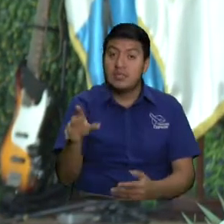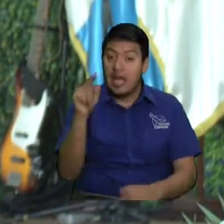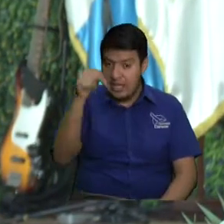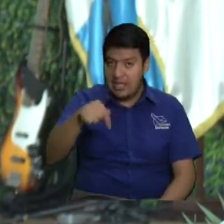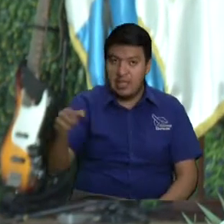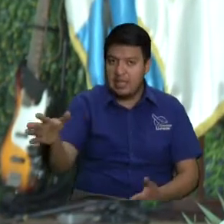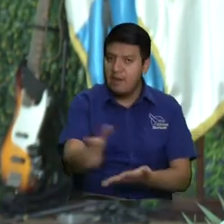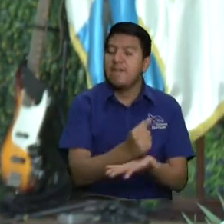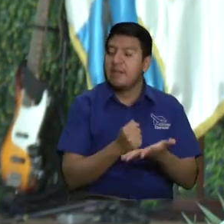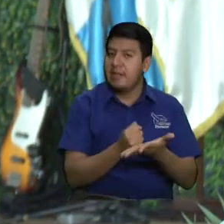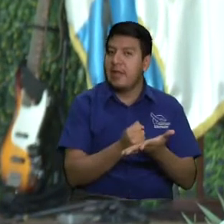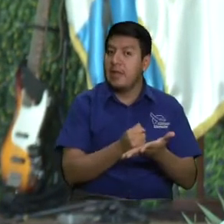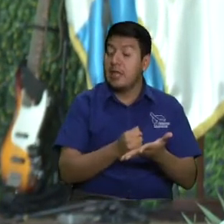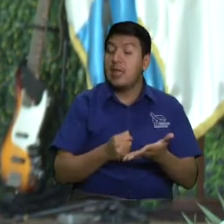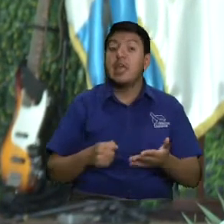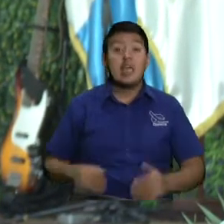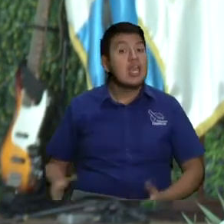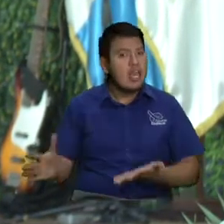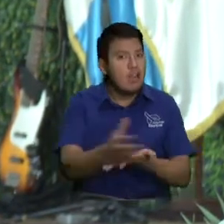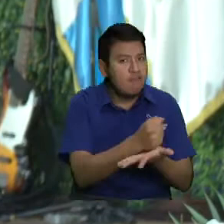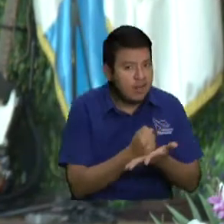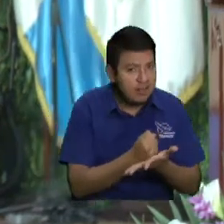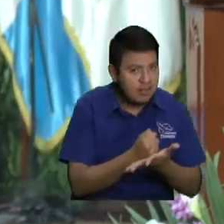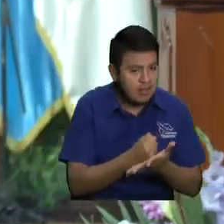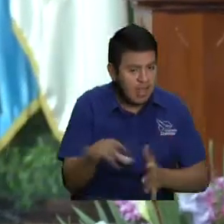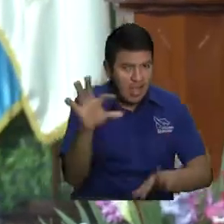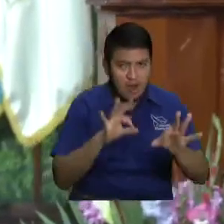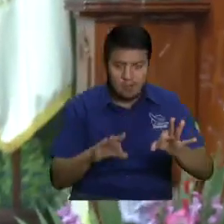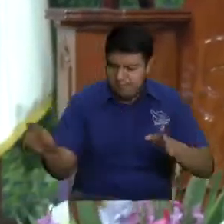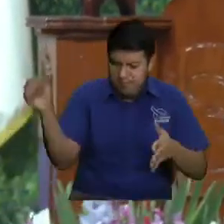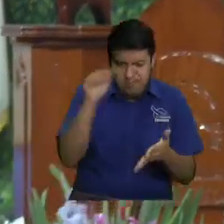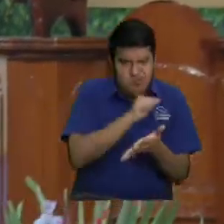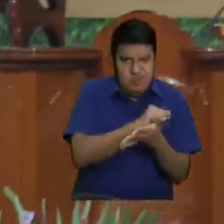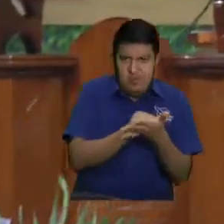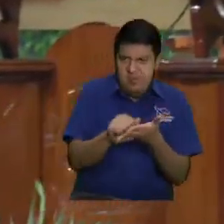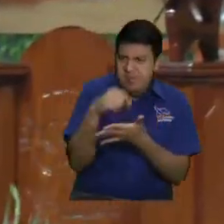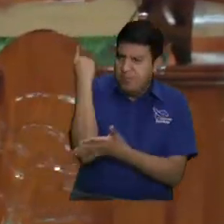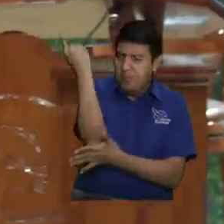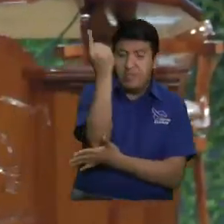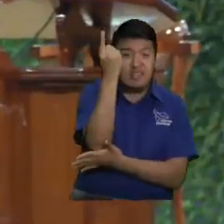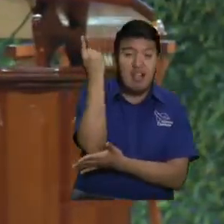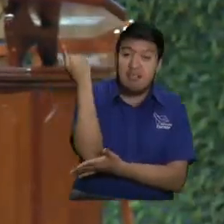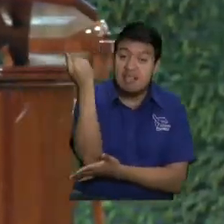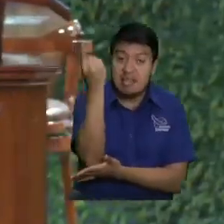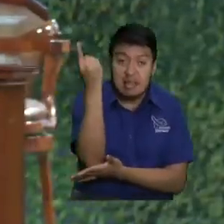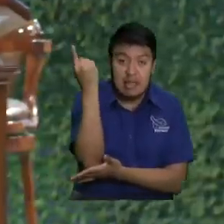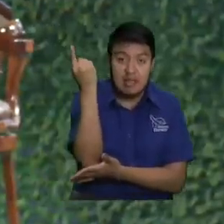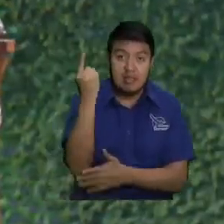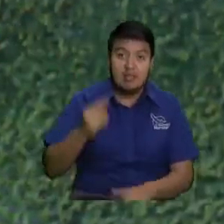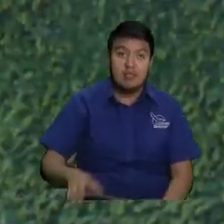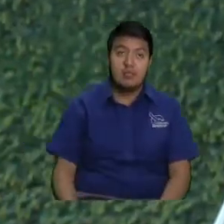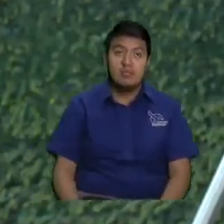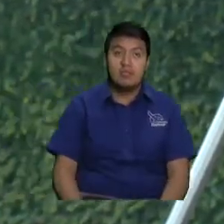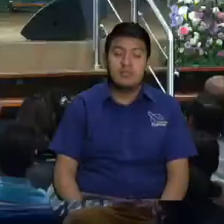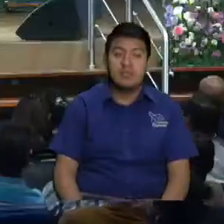Estamos hablando que las aves de rapiña van detrás de eso. Pues